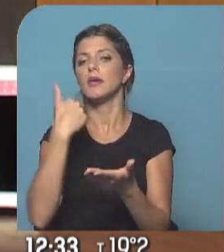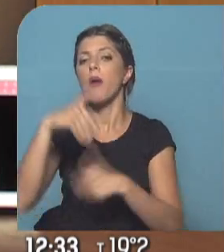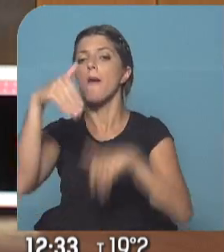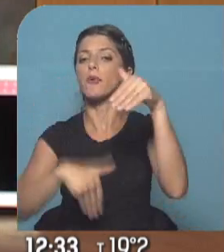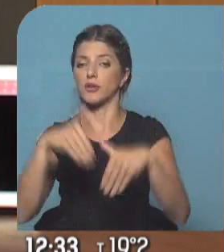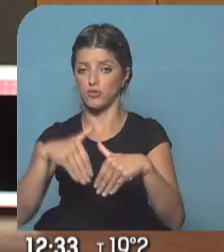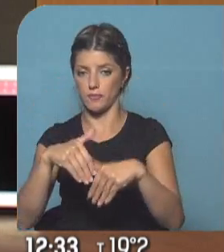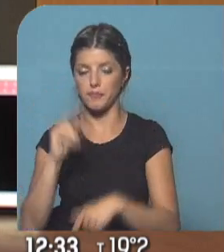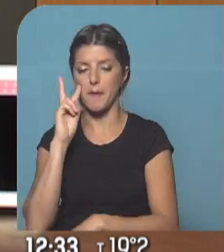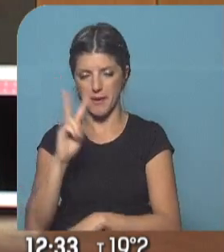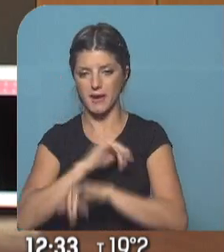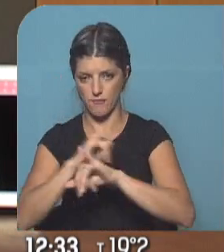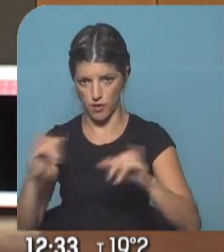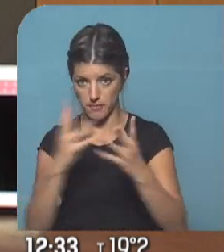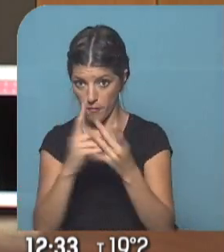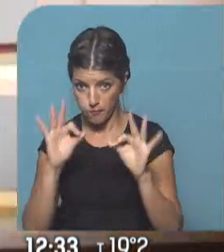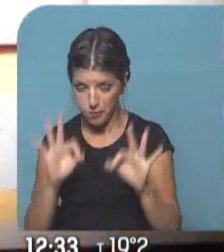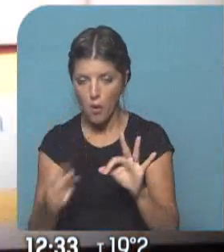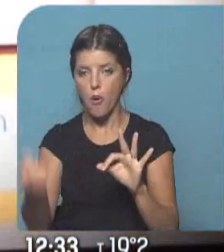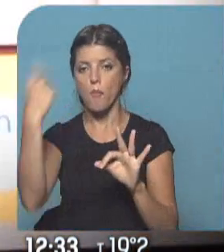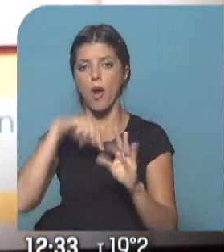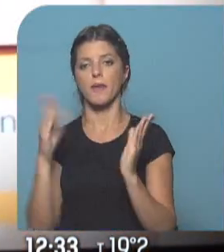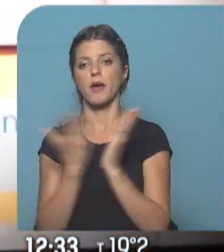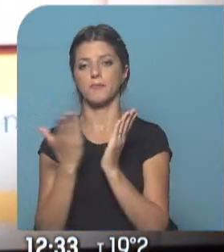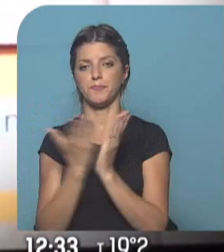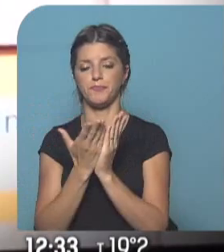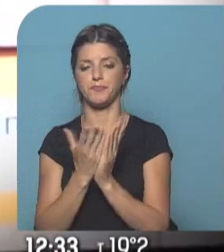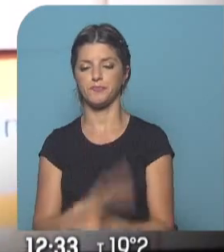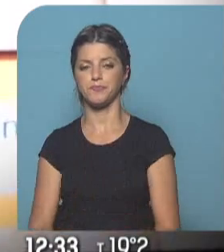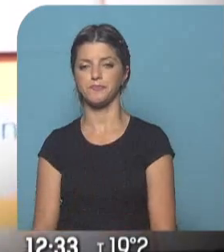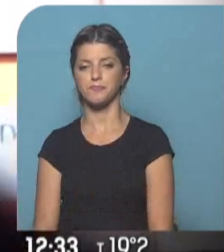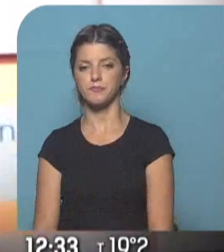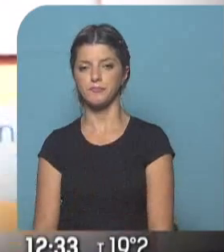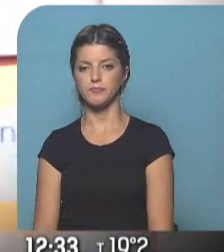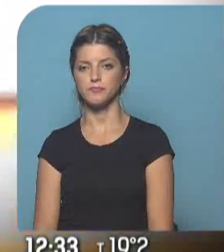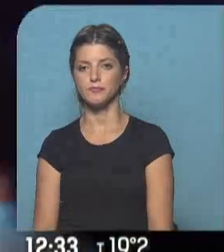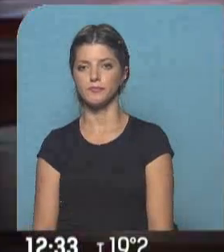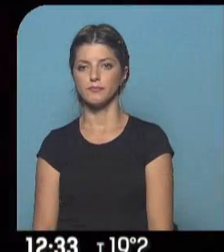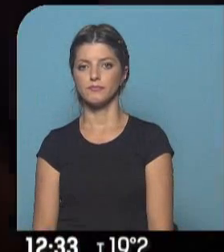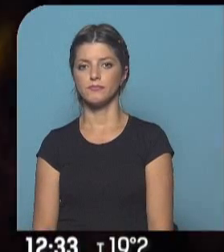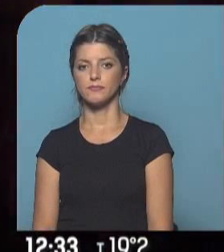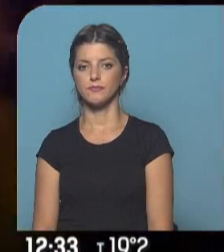anticipadas. Vemos un informe y lo analizamos. Catalunya s'ha guanyat el dret a ser un estat independent.